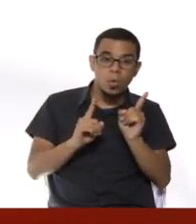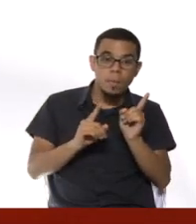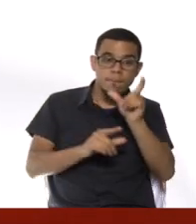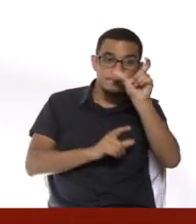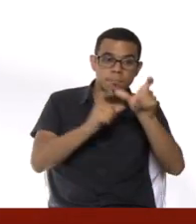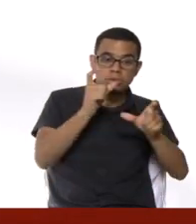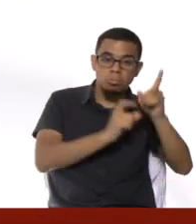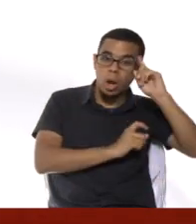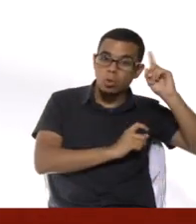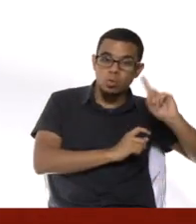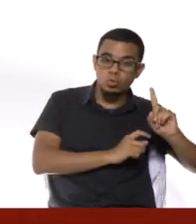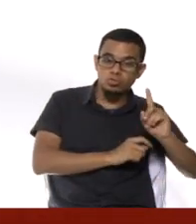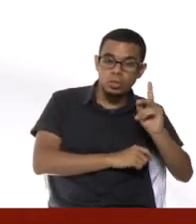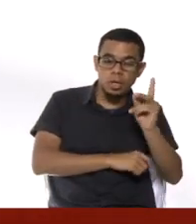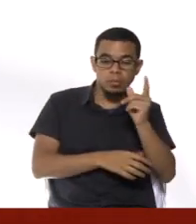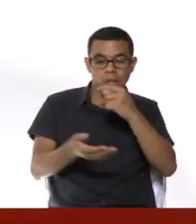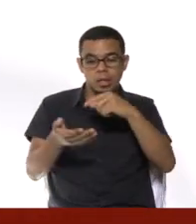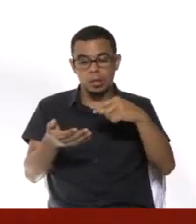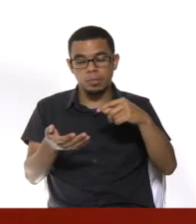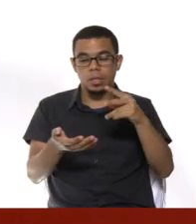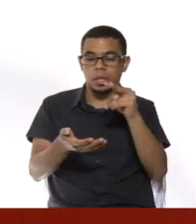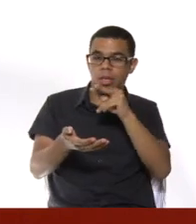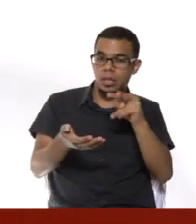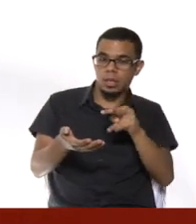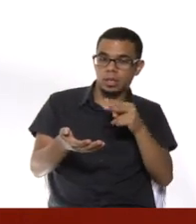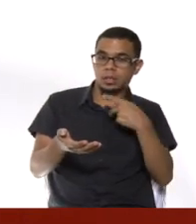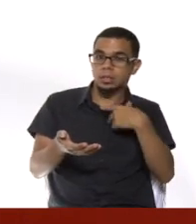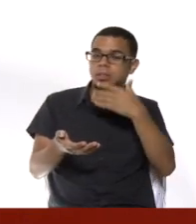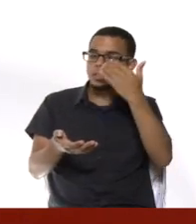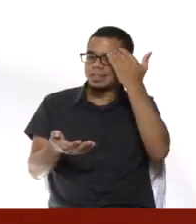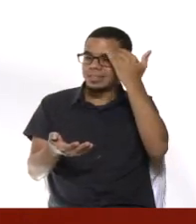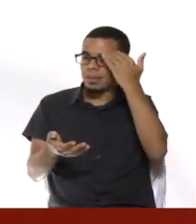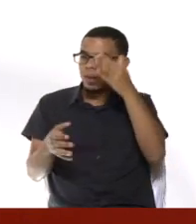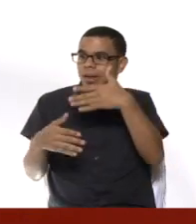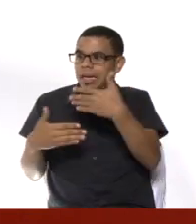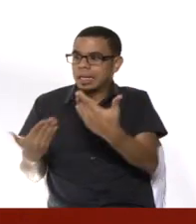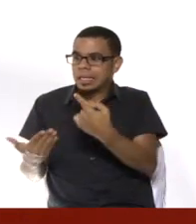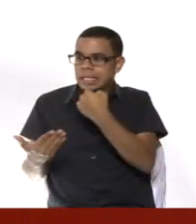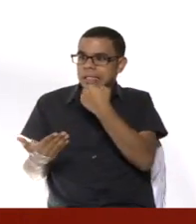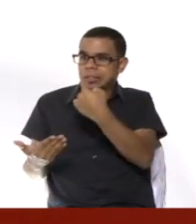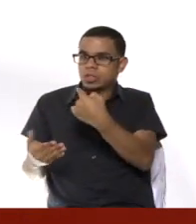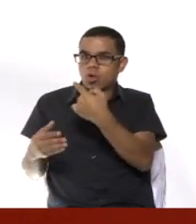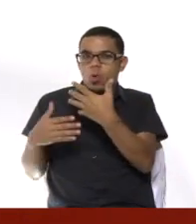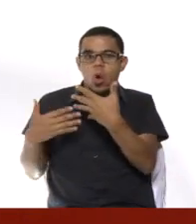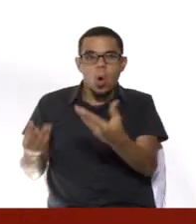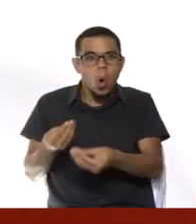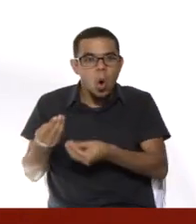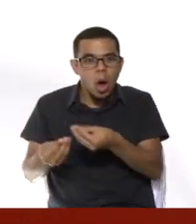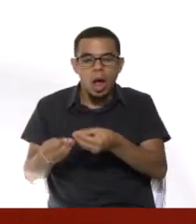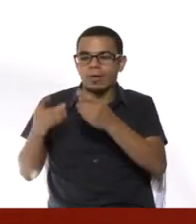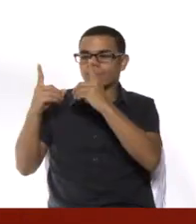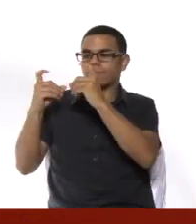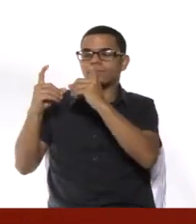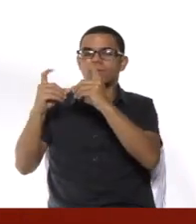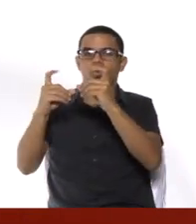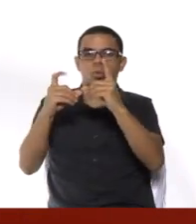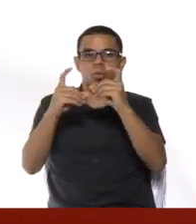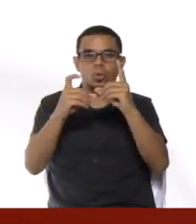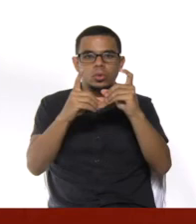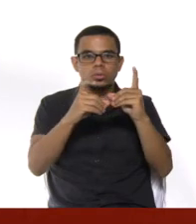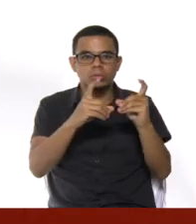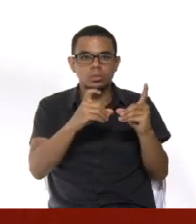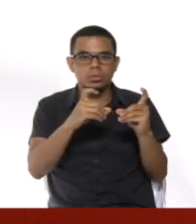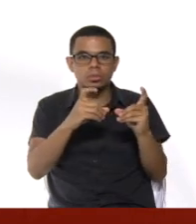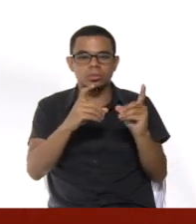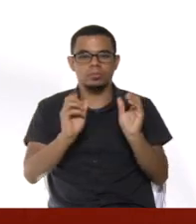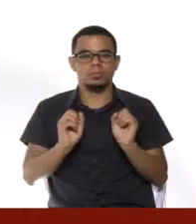la lectura puede saber lo que es un texto informativo. ¿A partir de qué? A partir de las imágenes. Pero